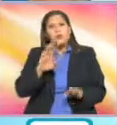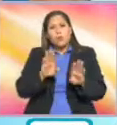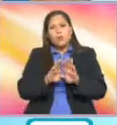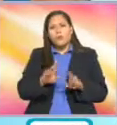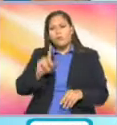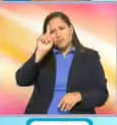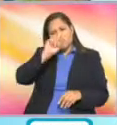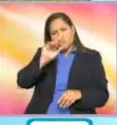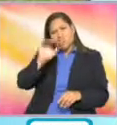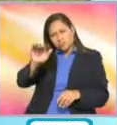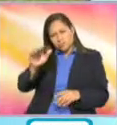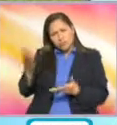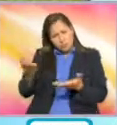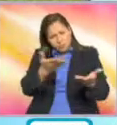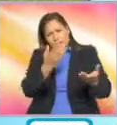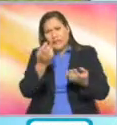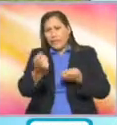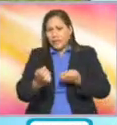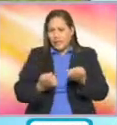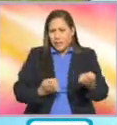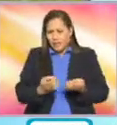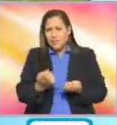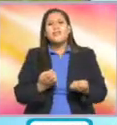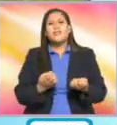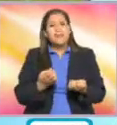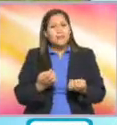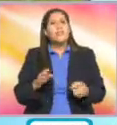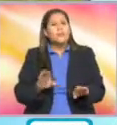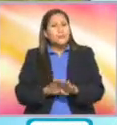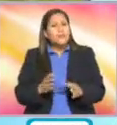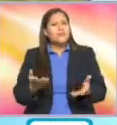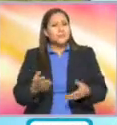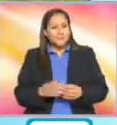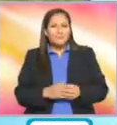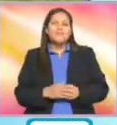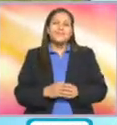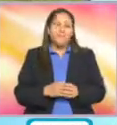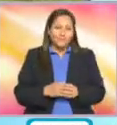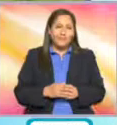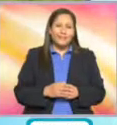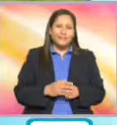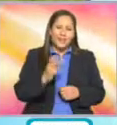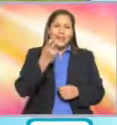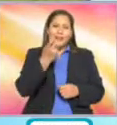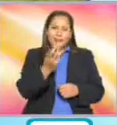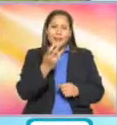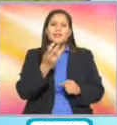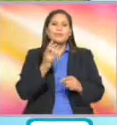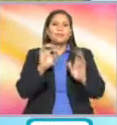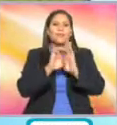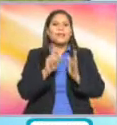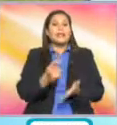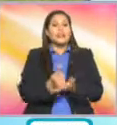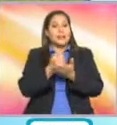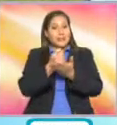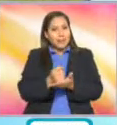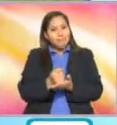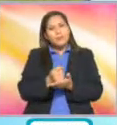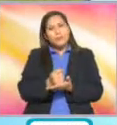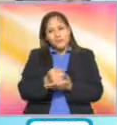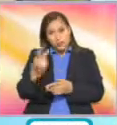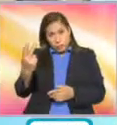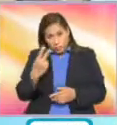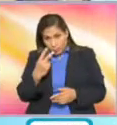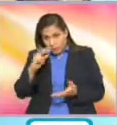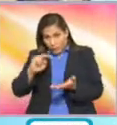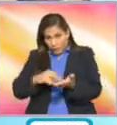persona se reactive y se conecte con la actividad física? Eso lo vamos generando, por ejemplo, en la terapia con ciertos